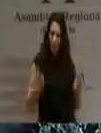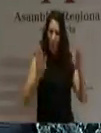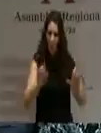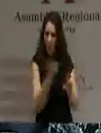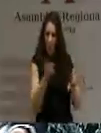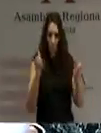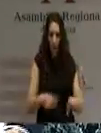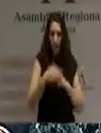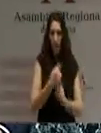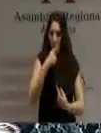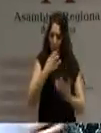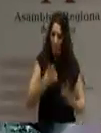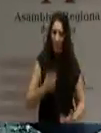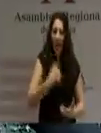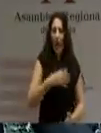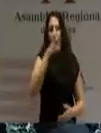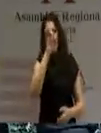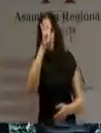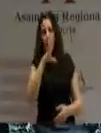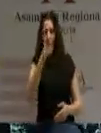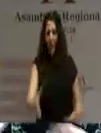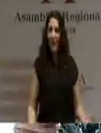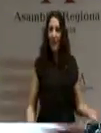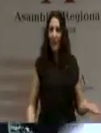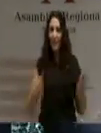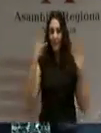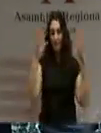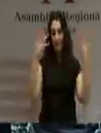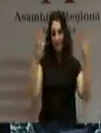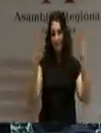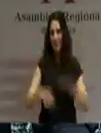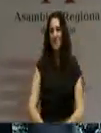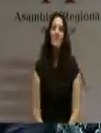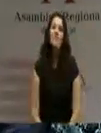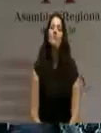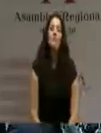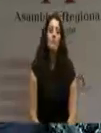de qué se sorprende. ¿De qué se sorprende? ¿De qué se sorprende?